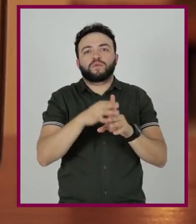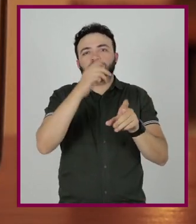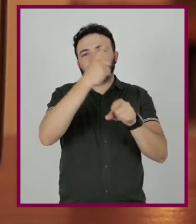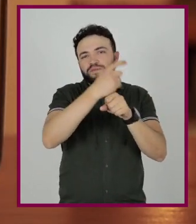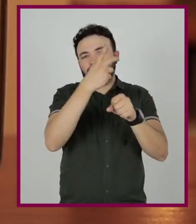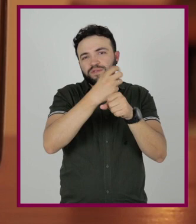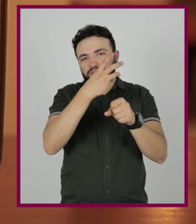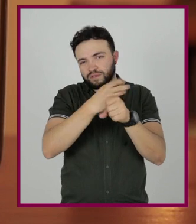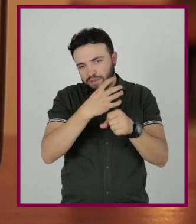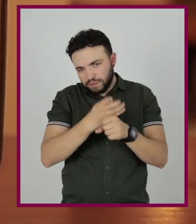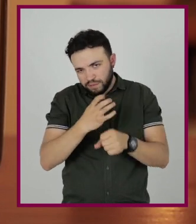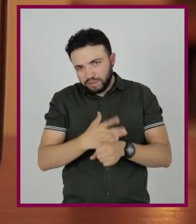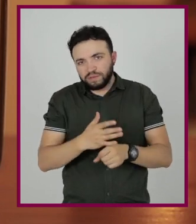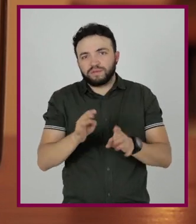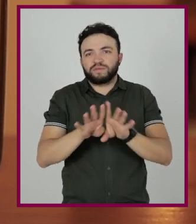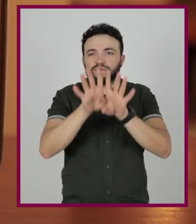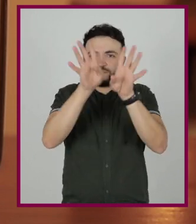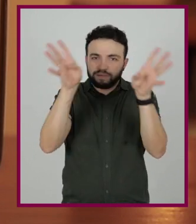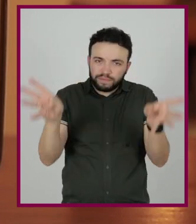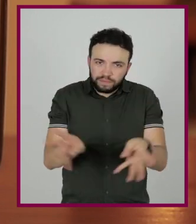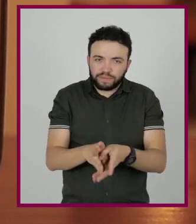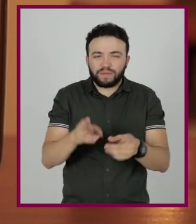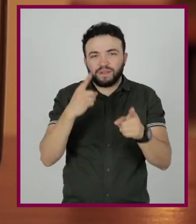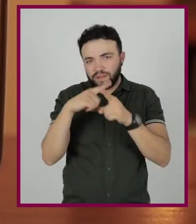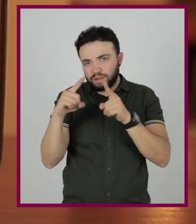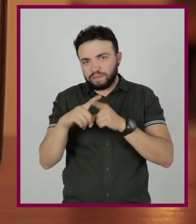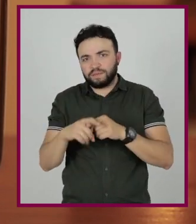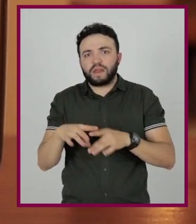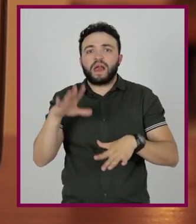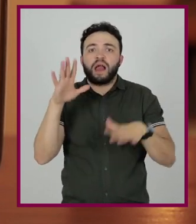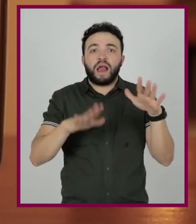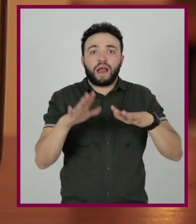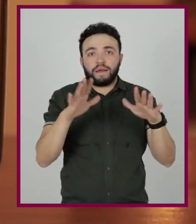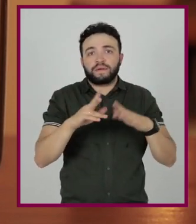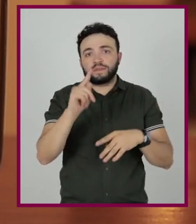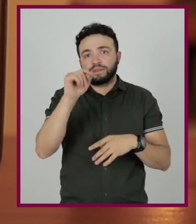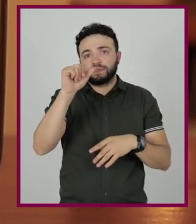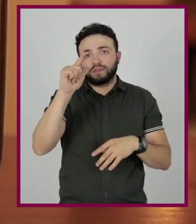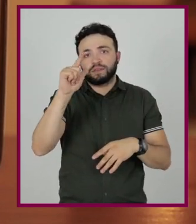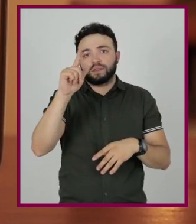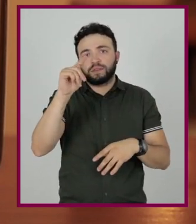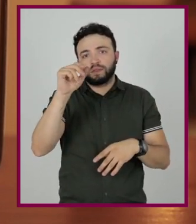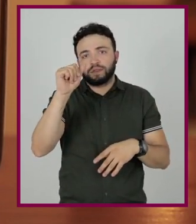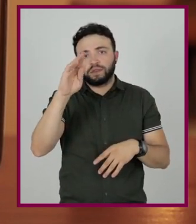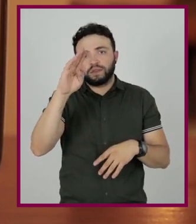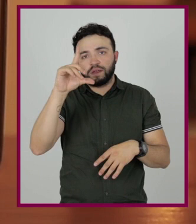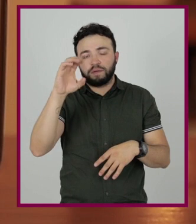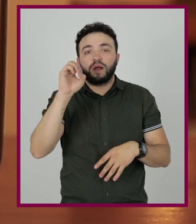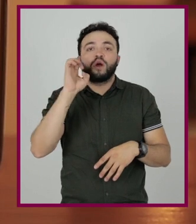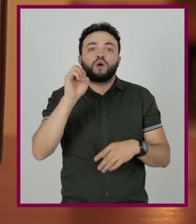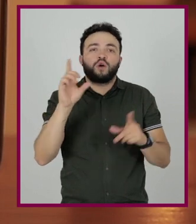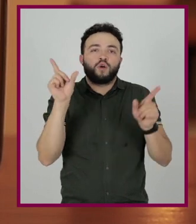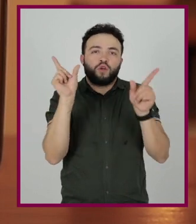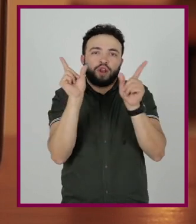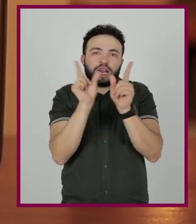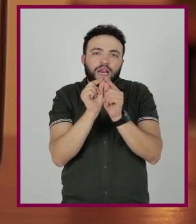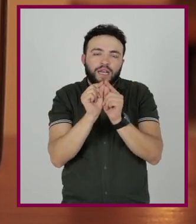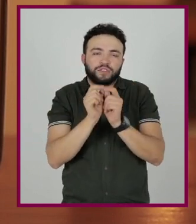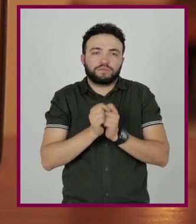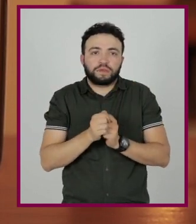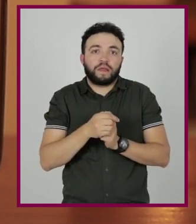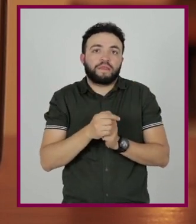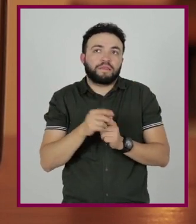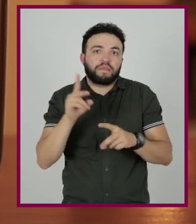mapas jerárquicos, esquemas, diagramas, de vez en cuando tablas o resúmenes según